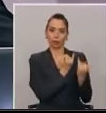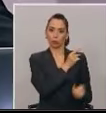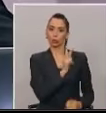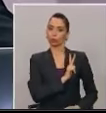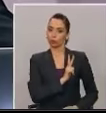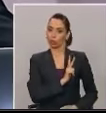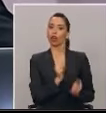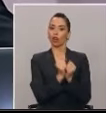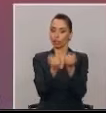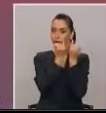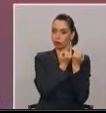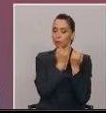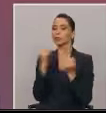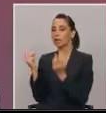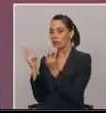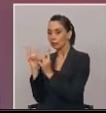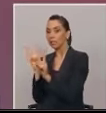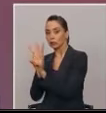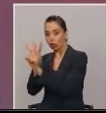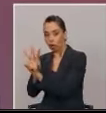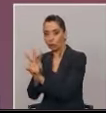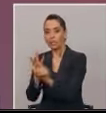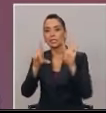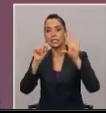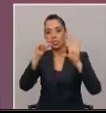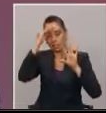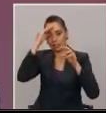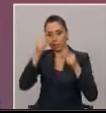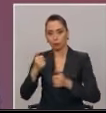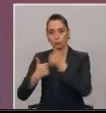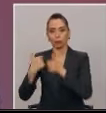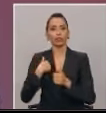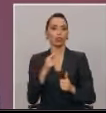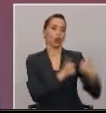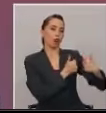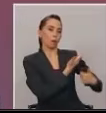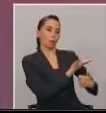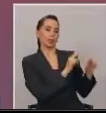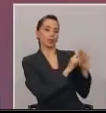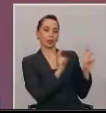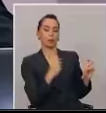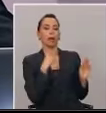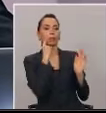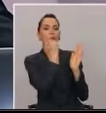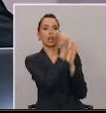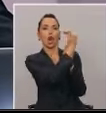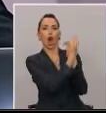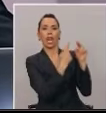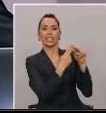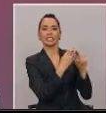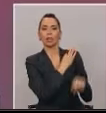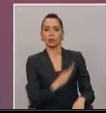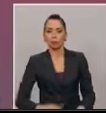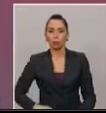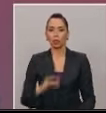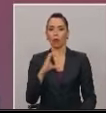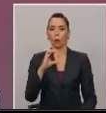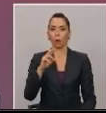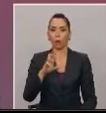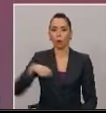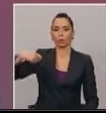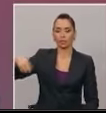señor informado. ¿Lo acompañan ellos? 70 expertos profesionales. No voy a competir con usted en esta materia, llevo una lista completa de diputados, cores y